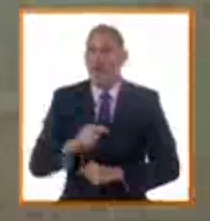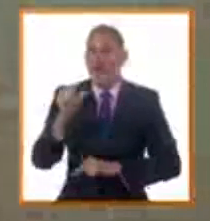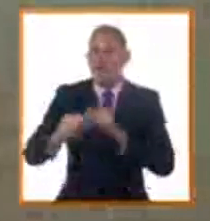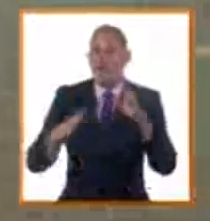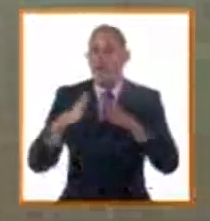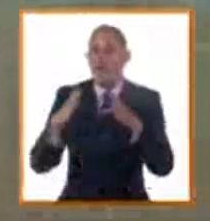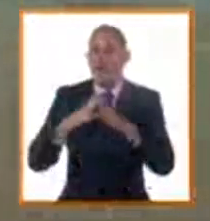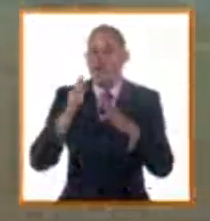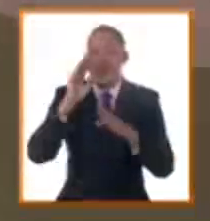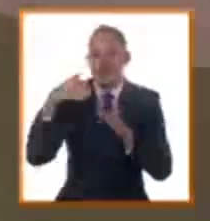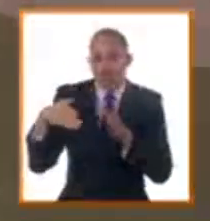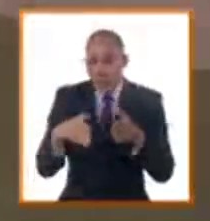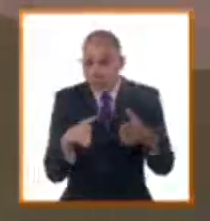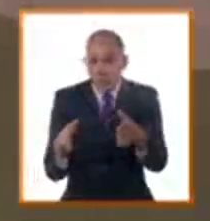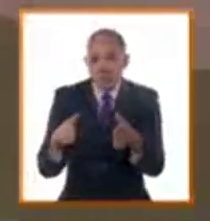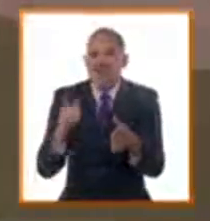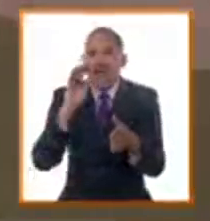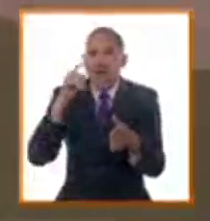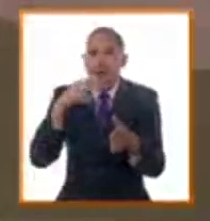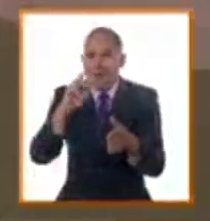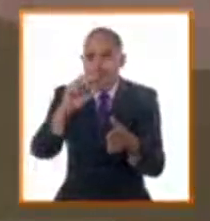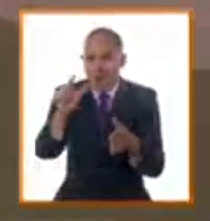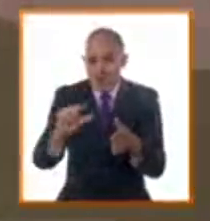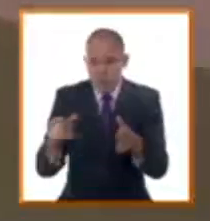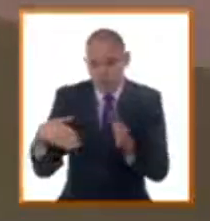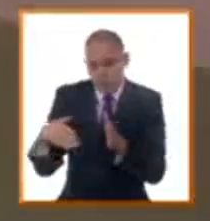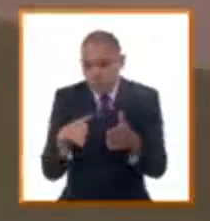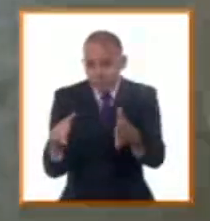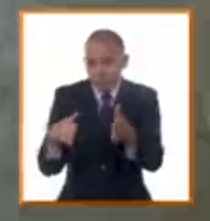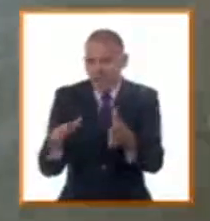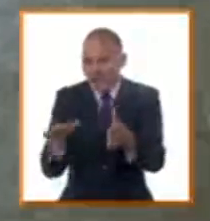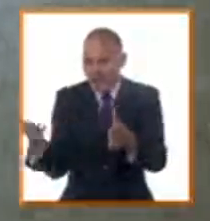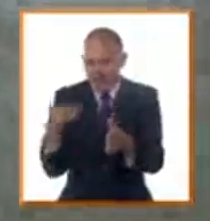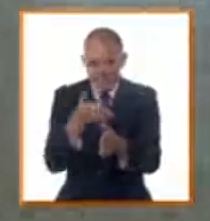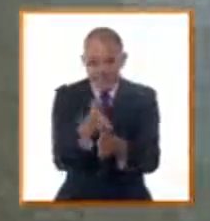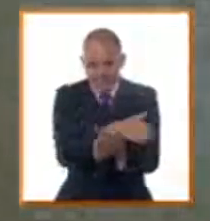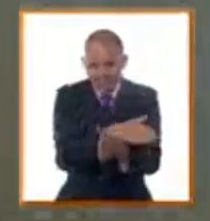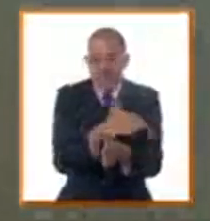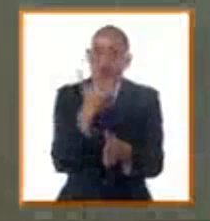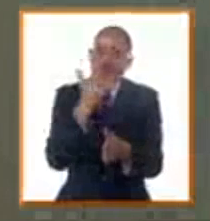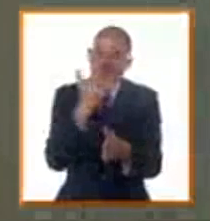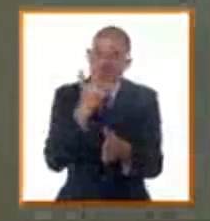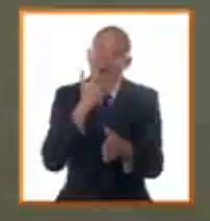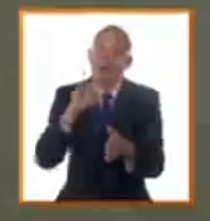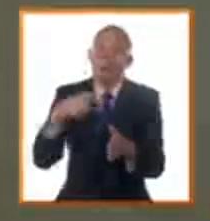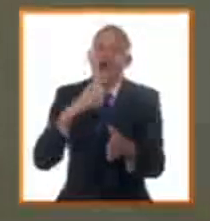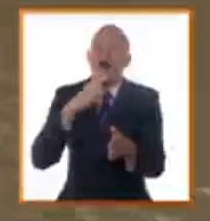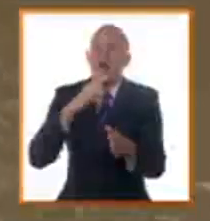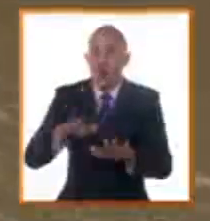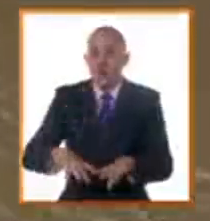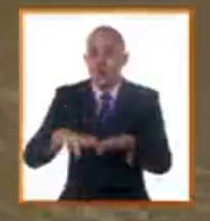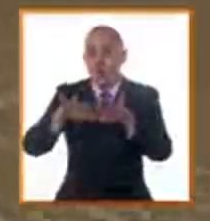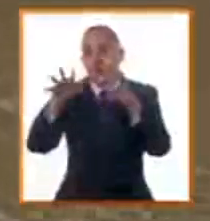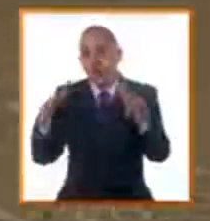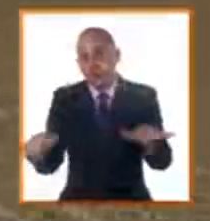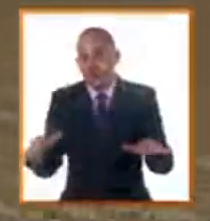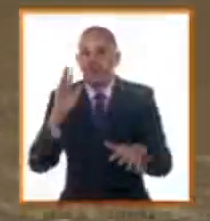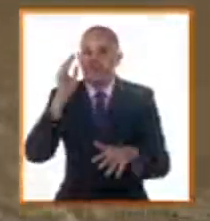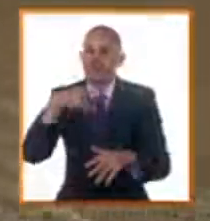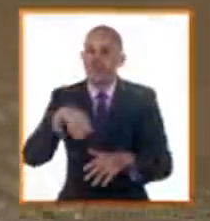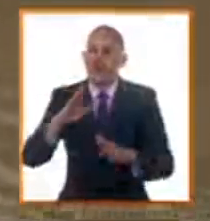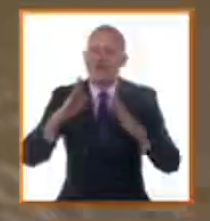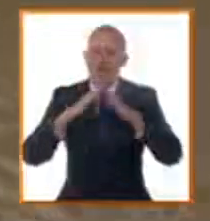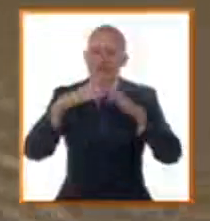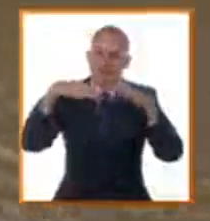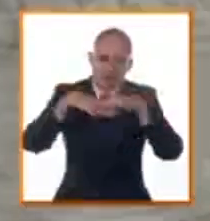tema de los colchones, las pertenencias de equipos electrodomésticos, y que a partir de la magnitud de las inundaciones y que se habían venido